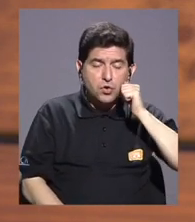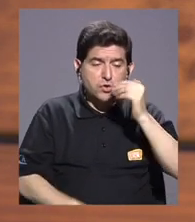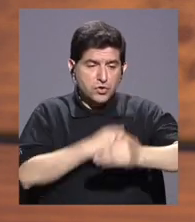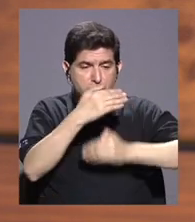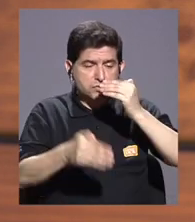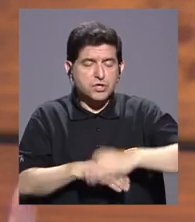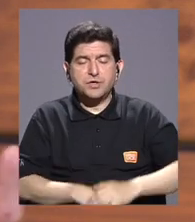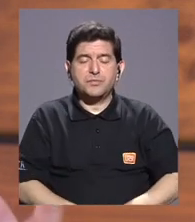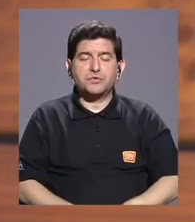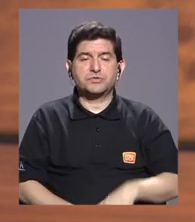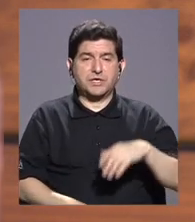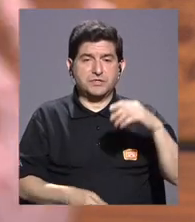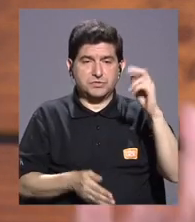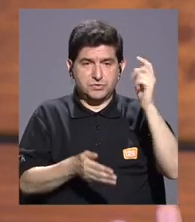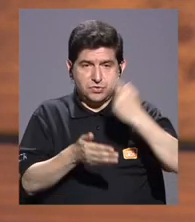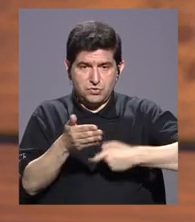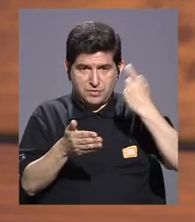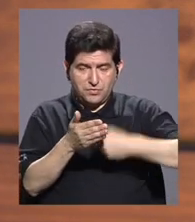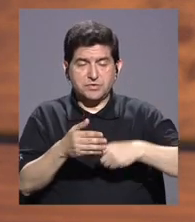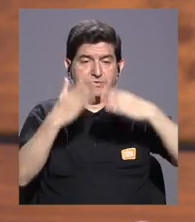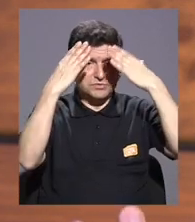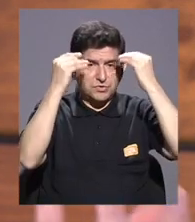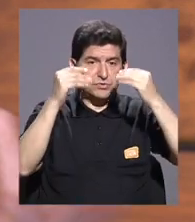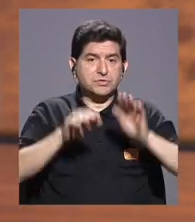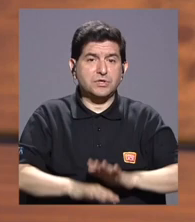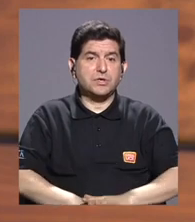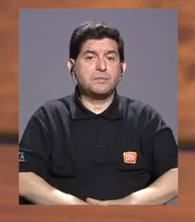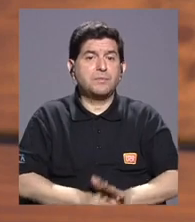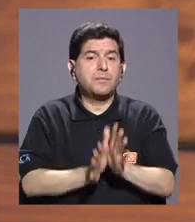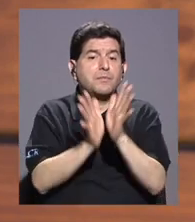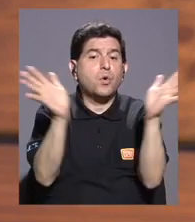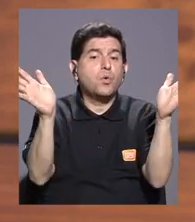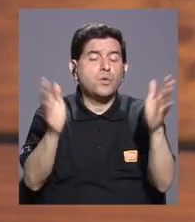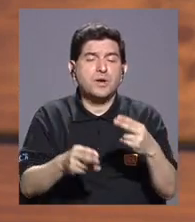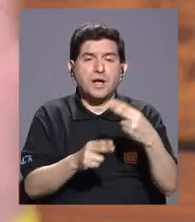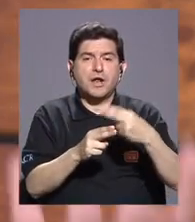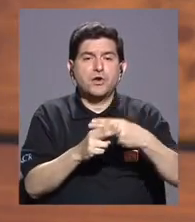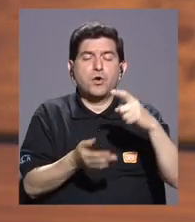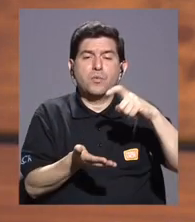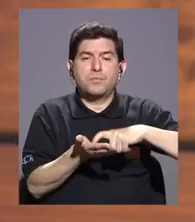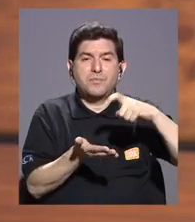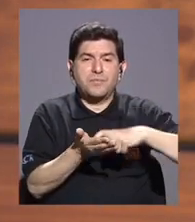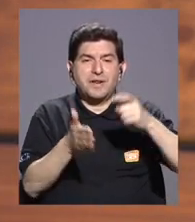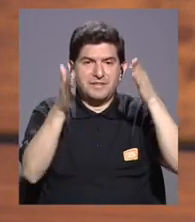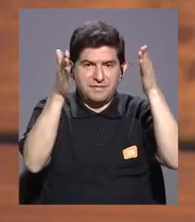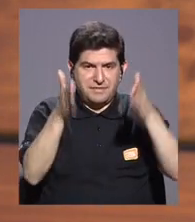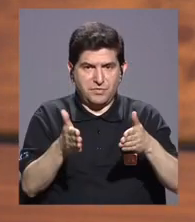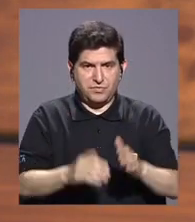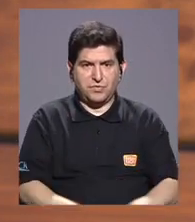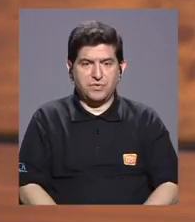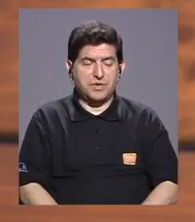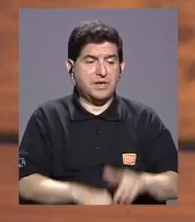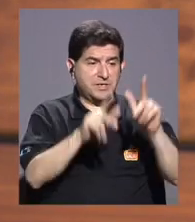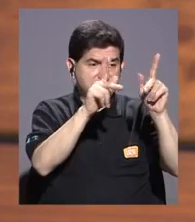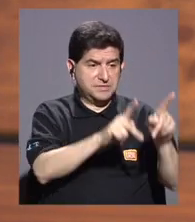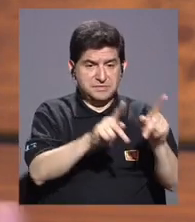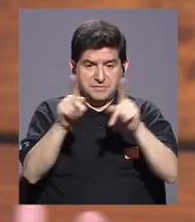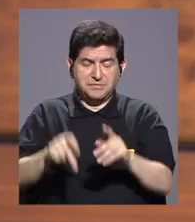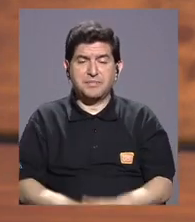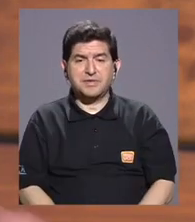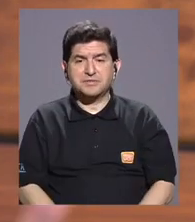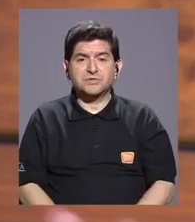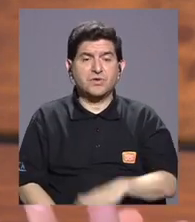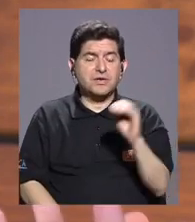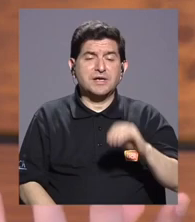Procedimientos Tributarios que establece que es información pública los nombres de los deudores tributarios, de los sujetos